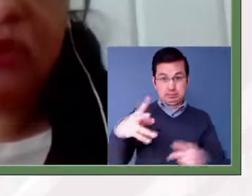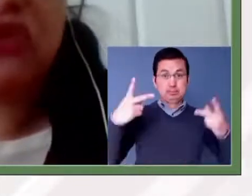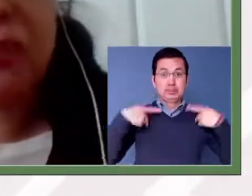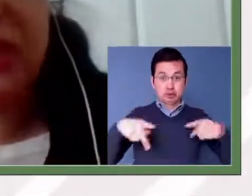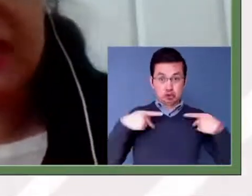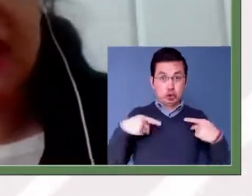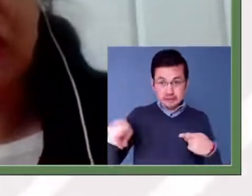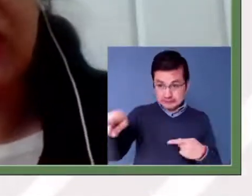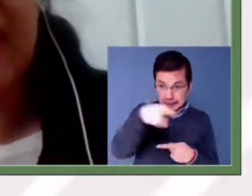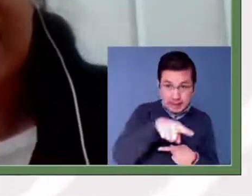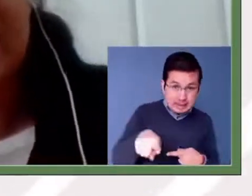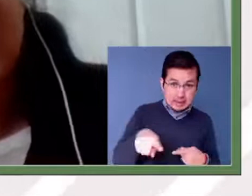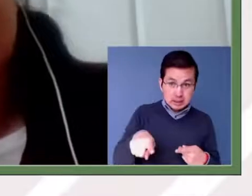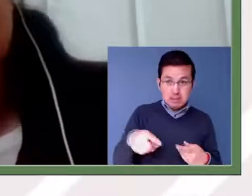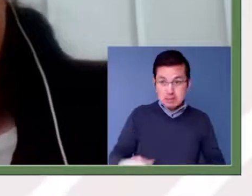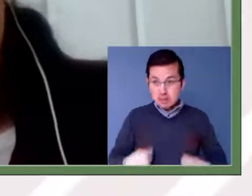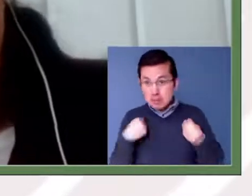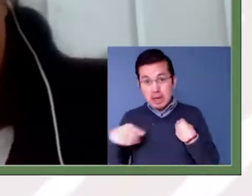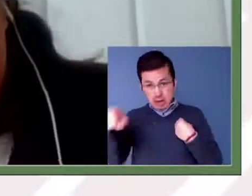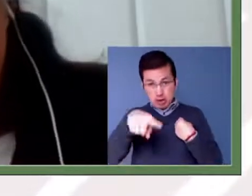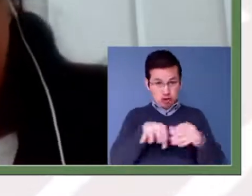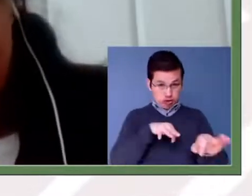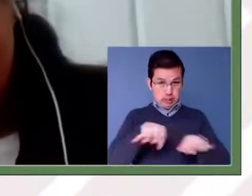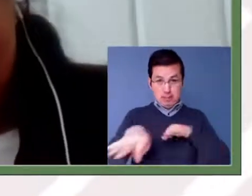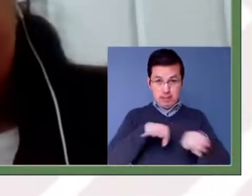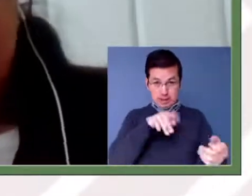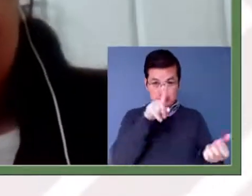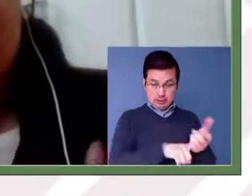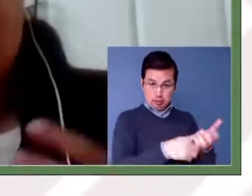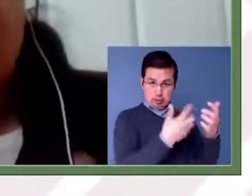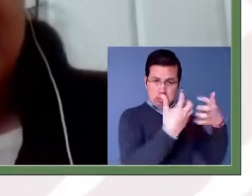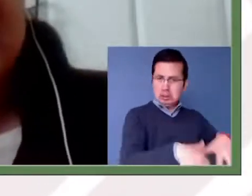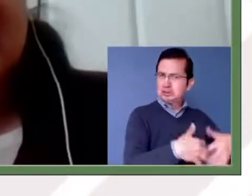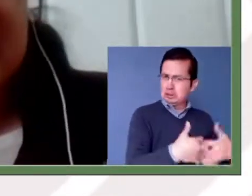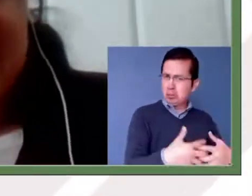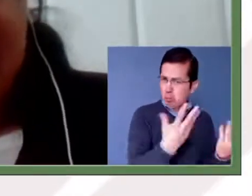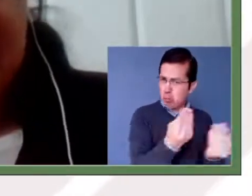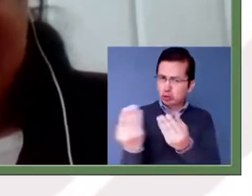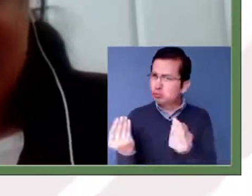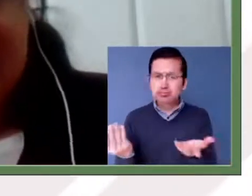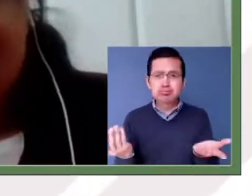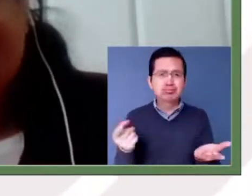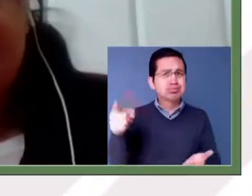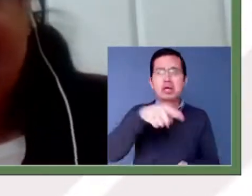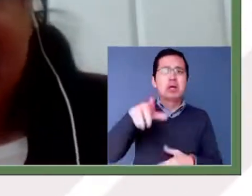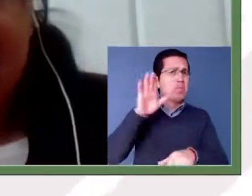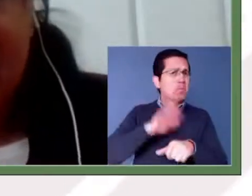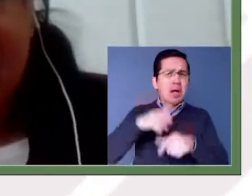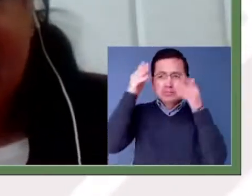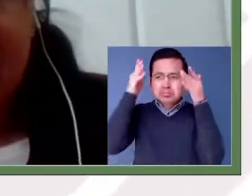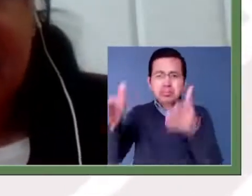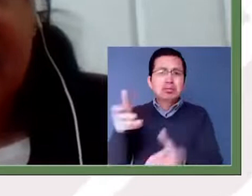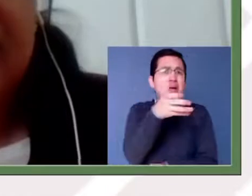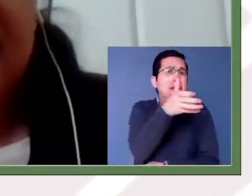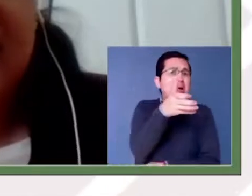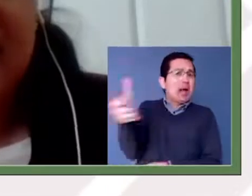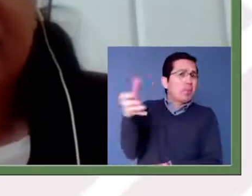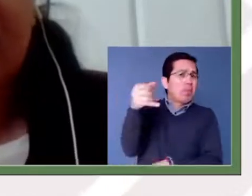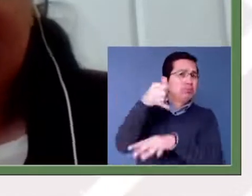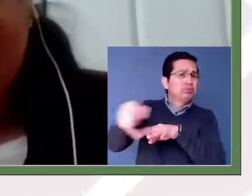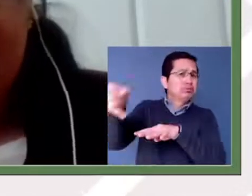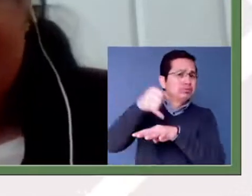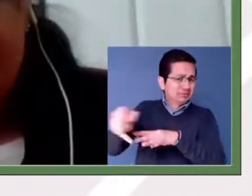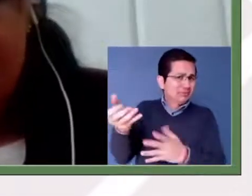empresa, pero sí pueden ser con actividades agrícolas. Entonces, ¿dónde está allí el tema